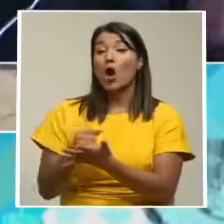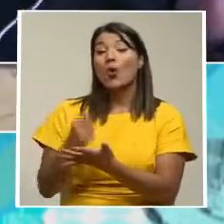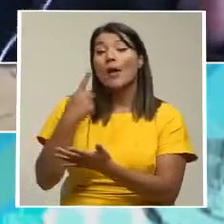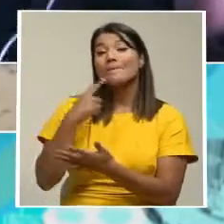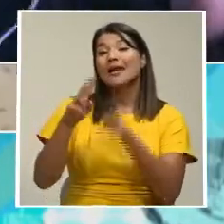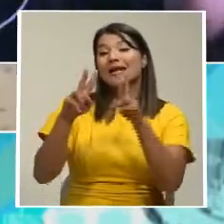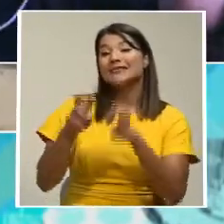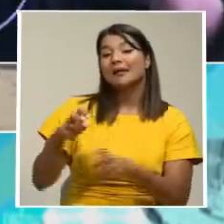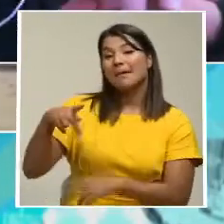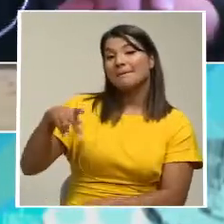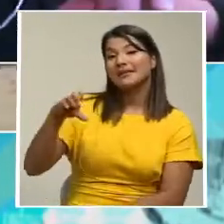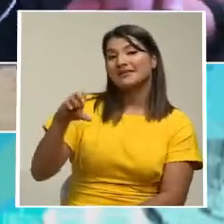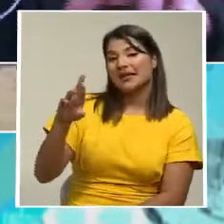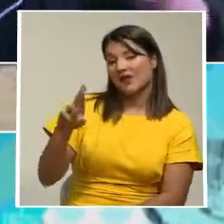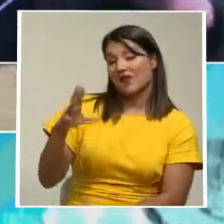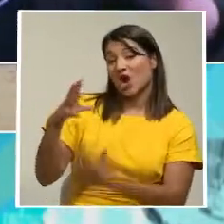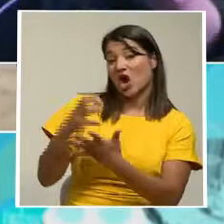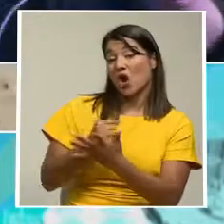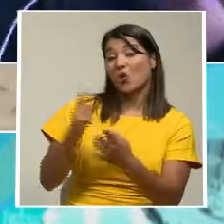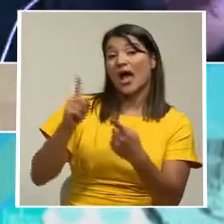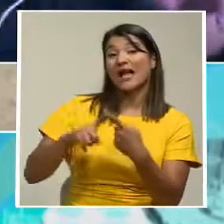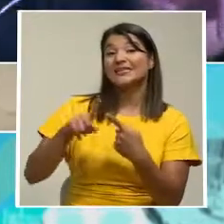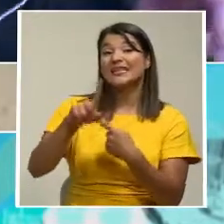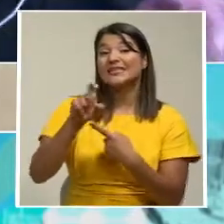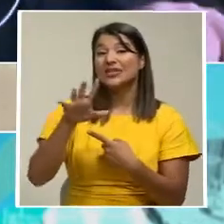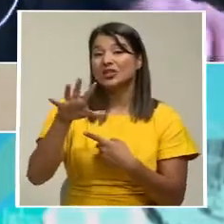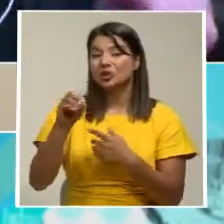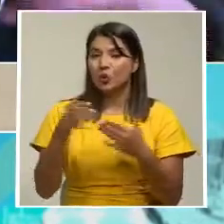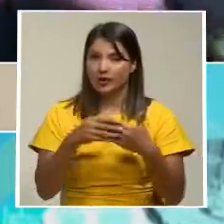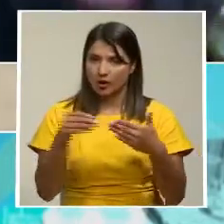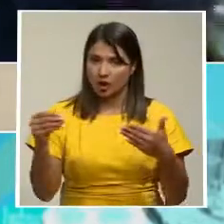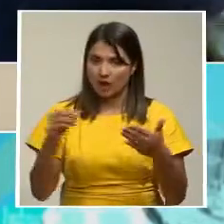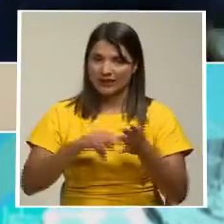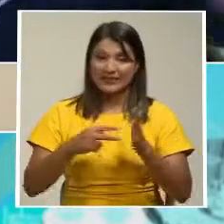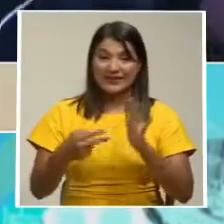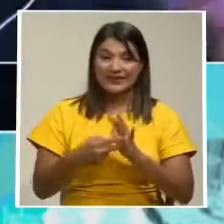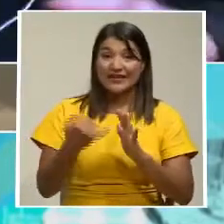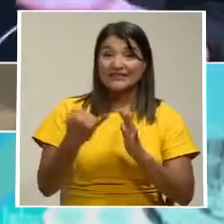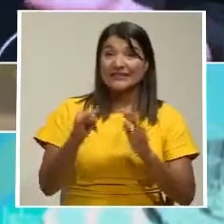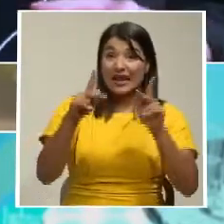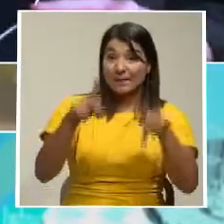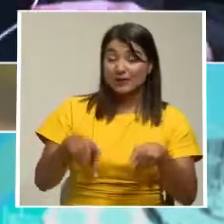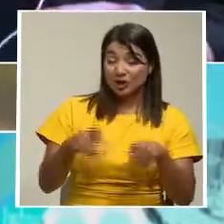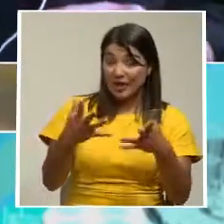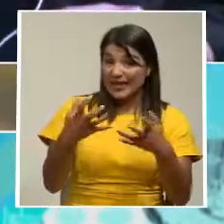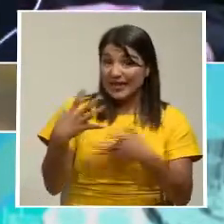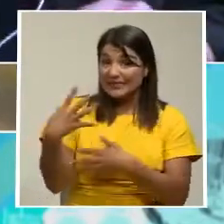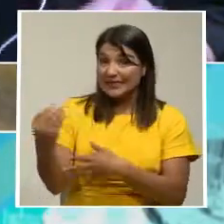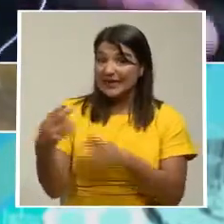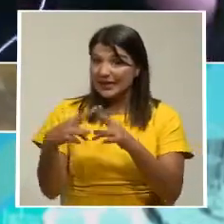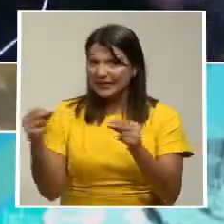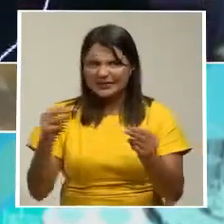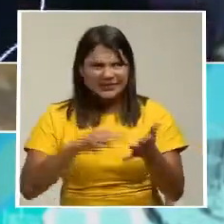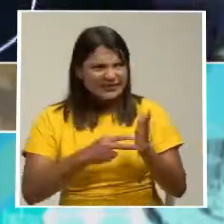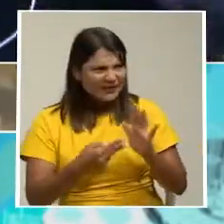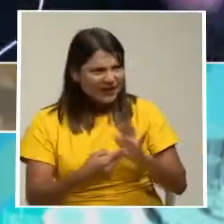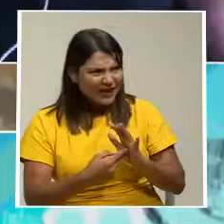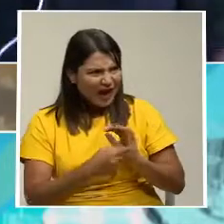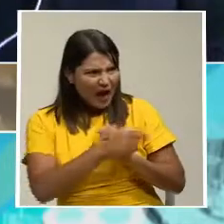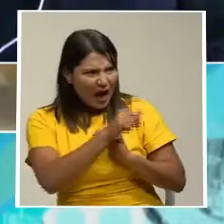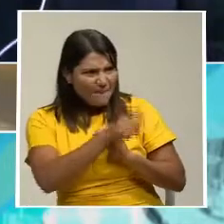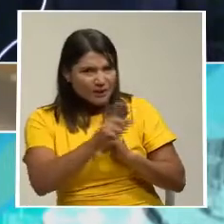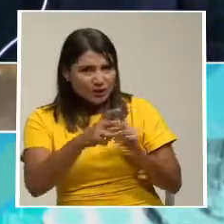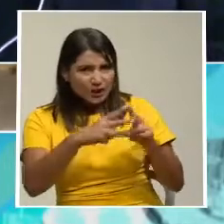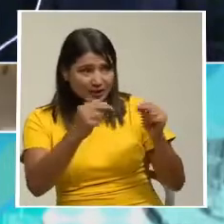hasta $150. Es decir, la gente que quiere salir de Nicaragua que quiere entrar a Nicaragua. Es decir, si